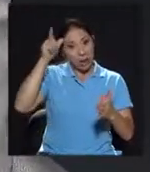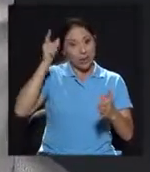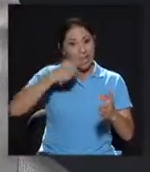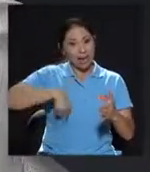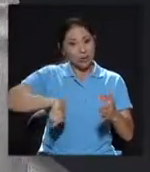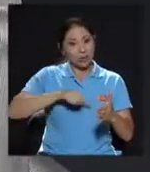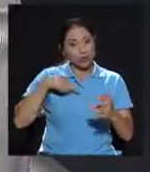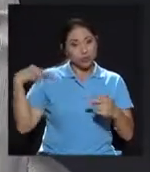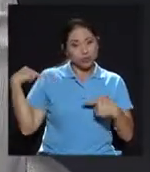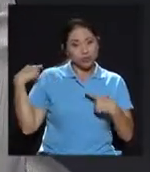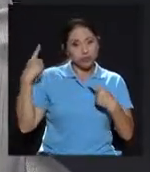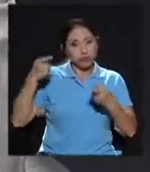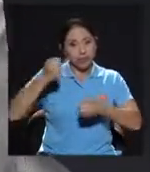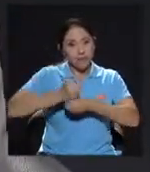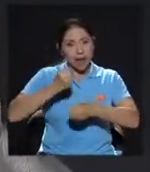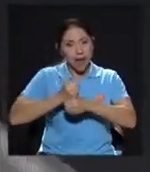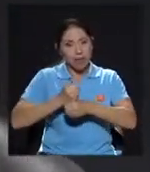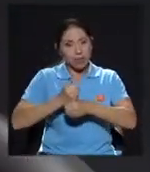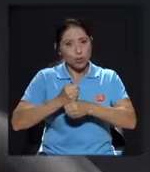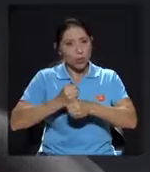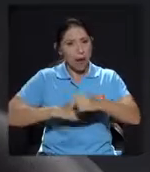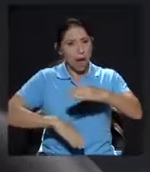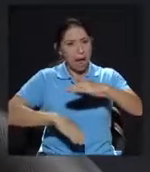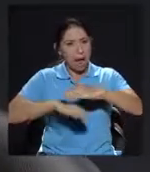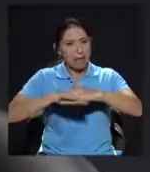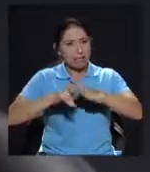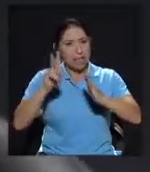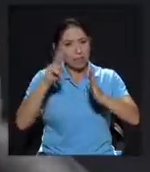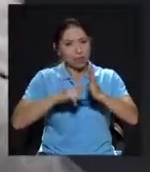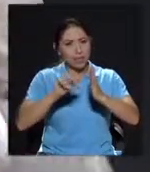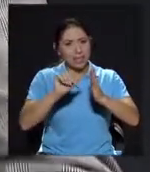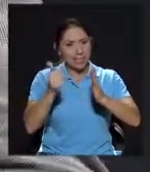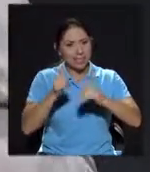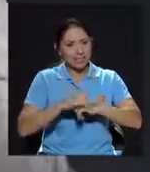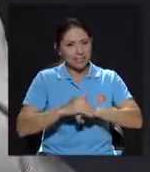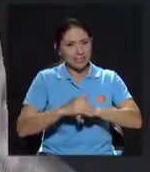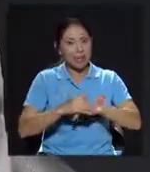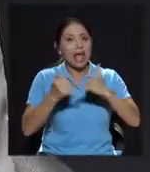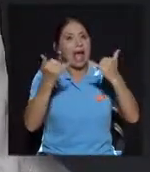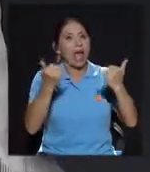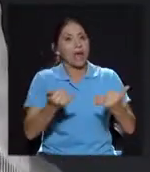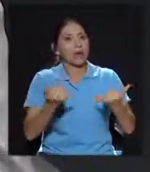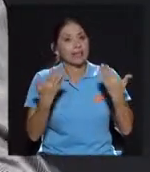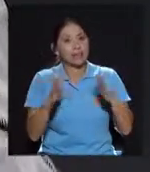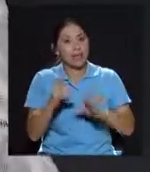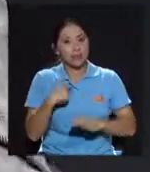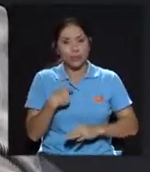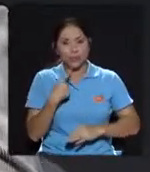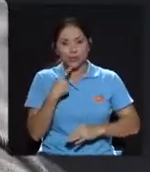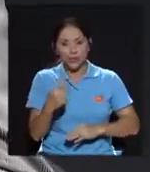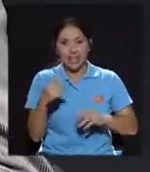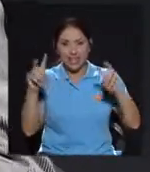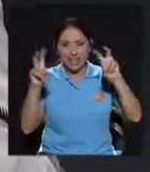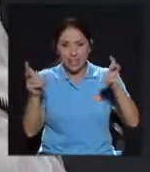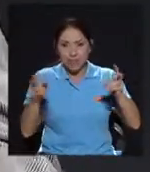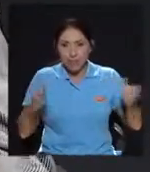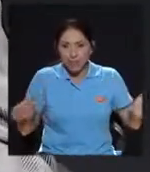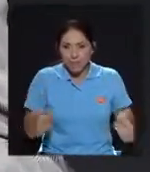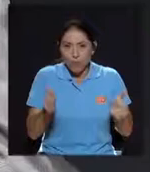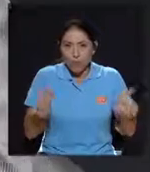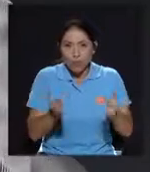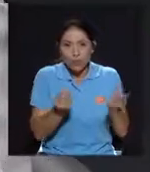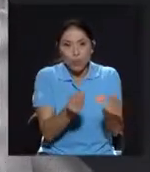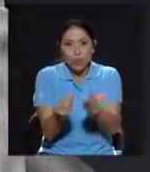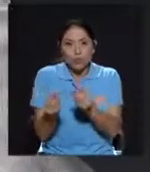digamos el año 2010 más o menos a introducir ya mencioné el tema del fomento productivo exportador